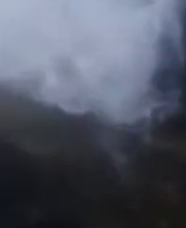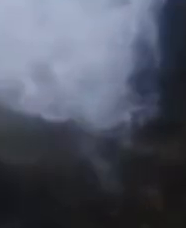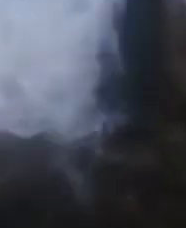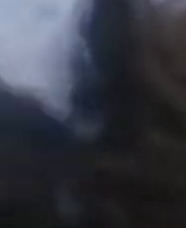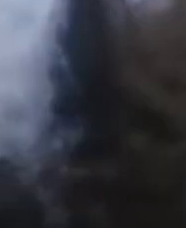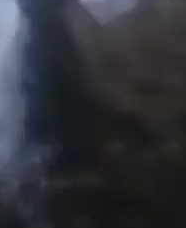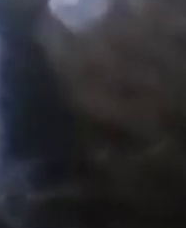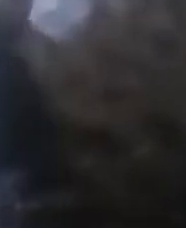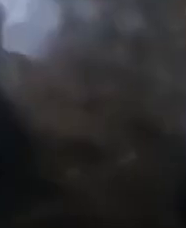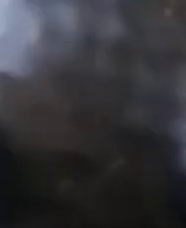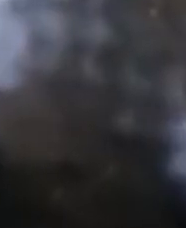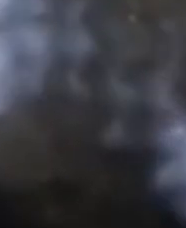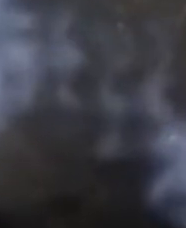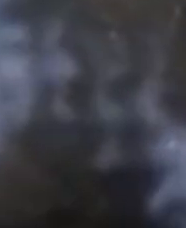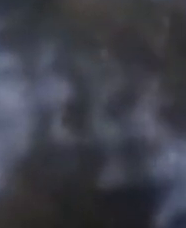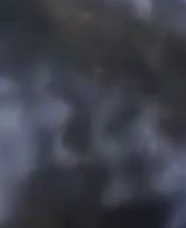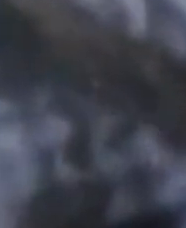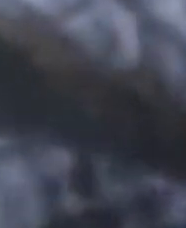Síntomas de COVID-19.